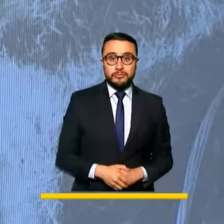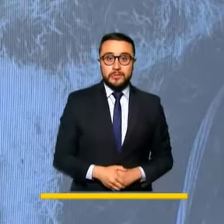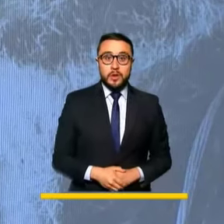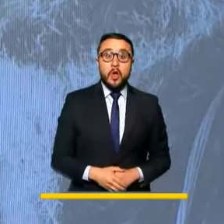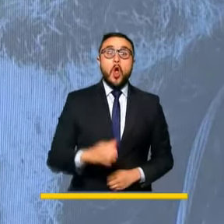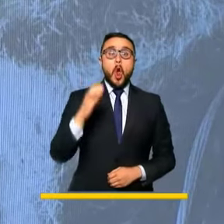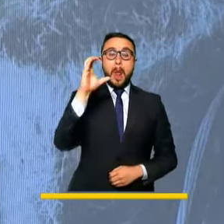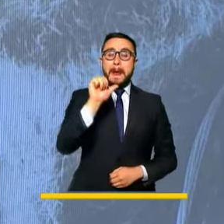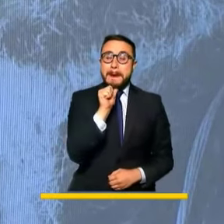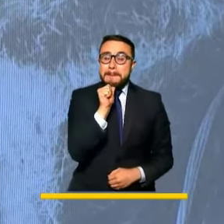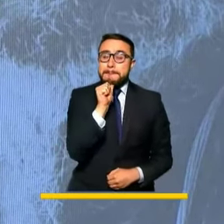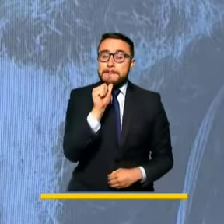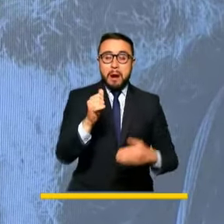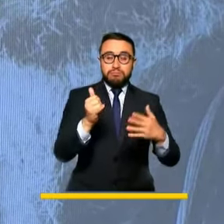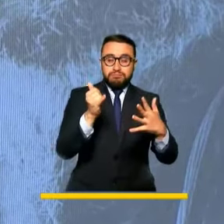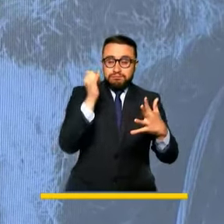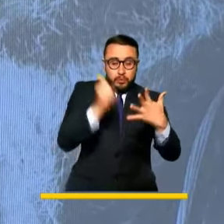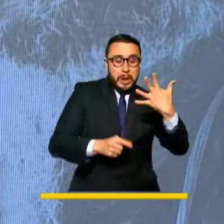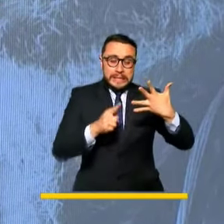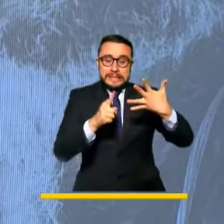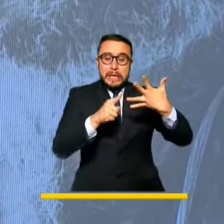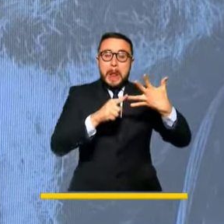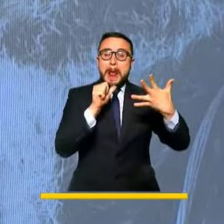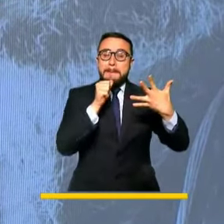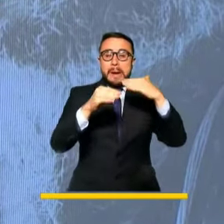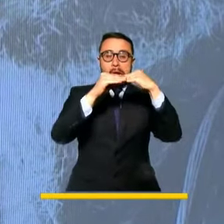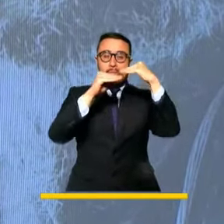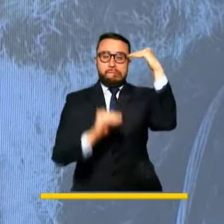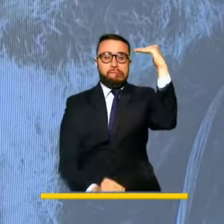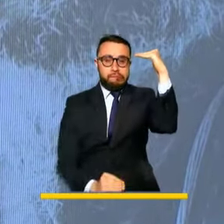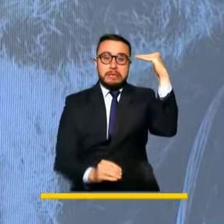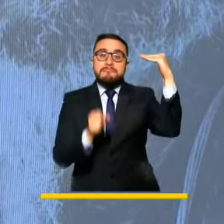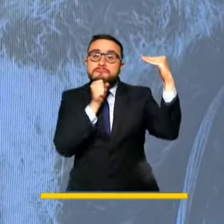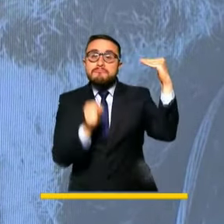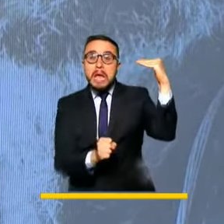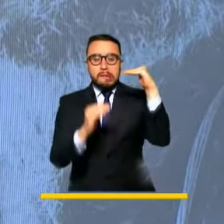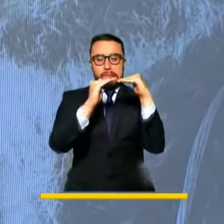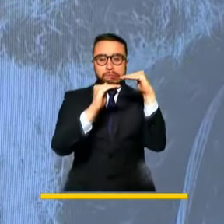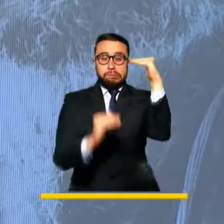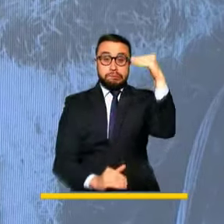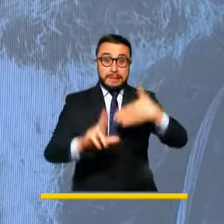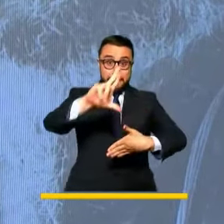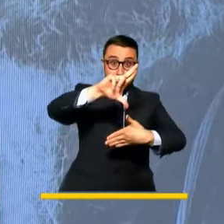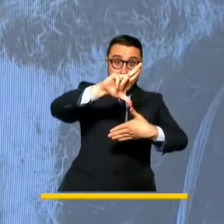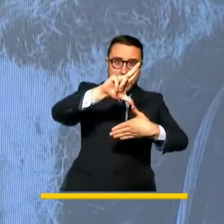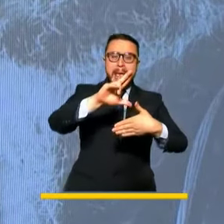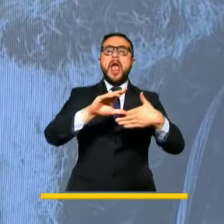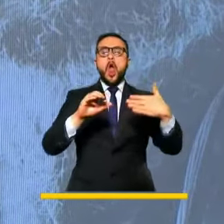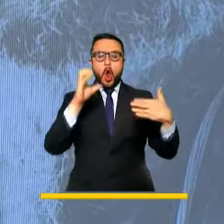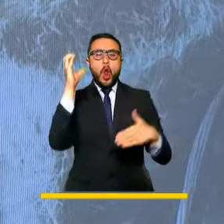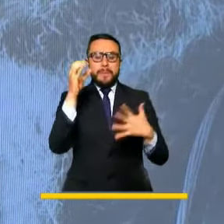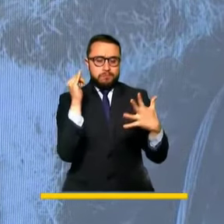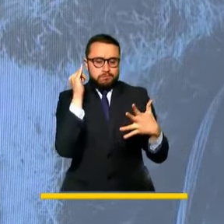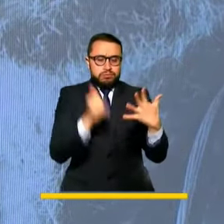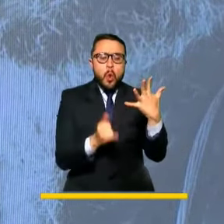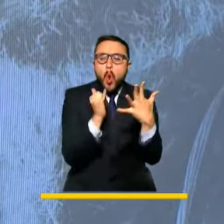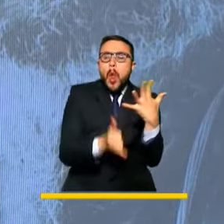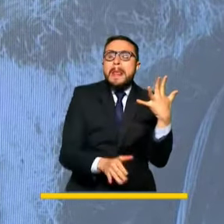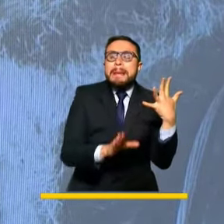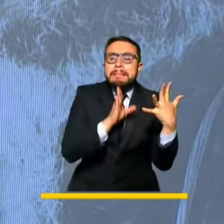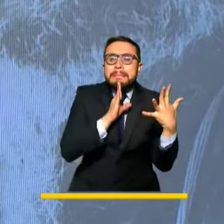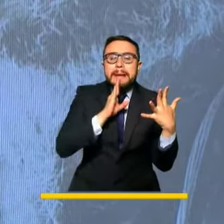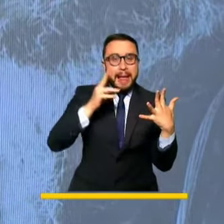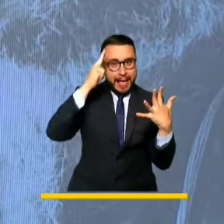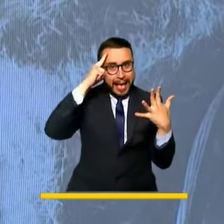país con el mayor nivel de desigualdad en la vejez de América Latina. Solo lo